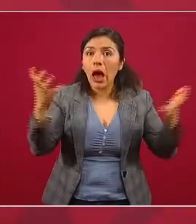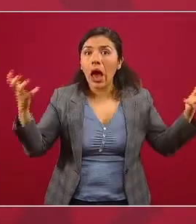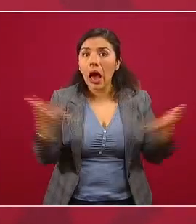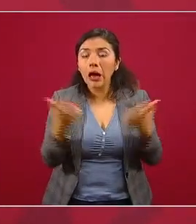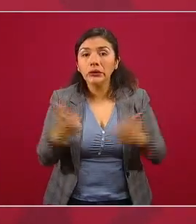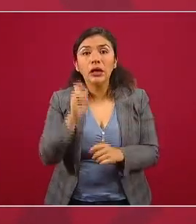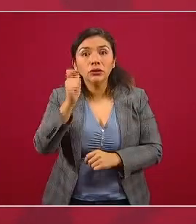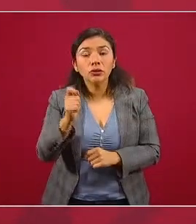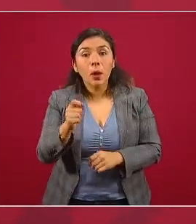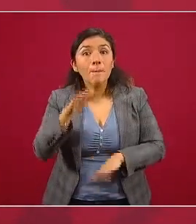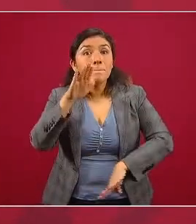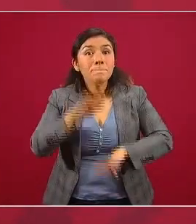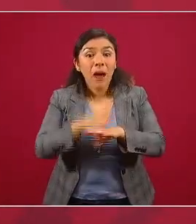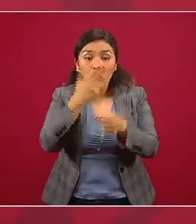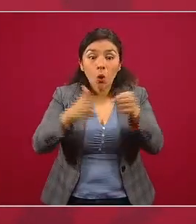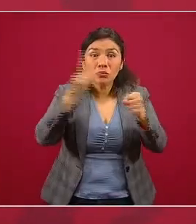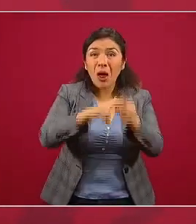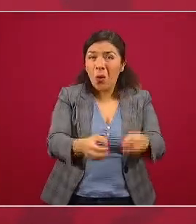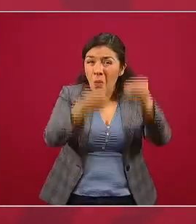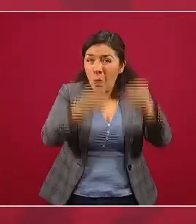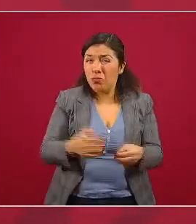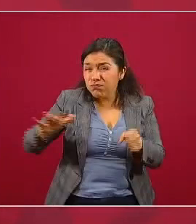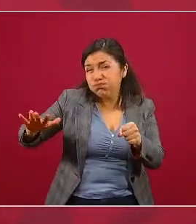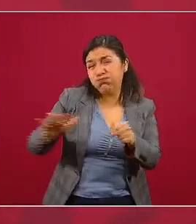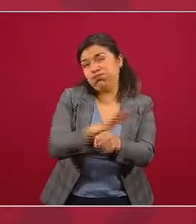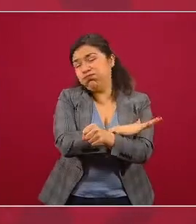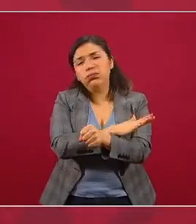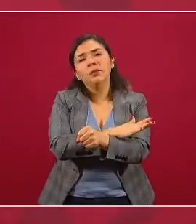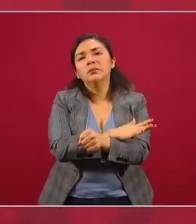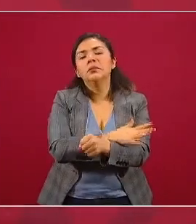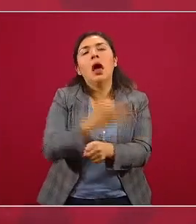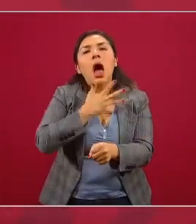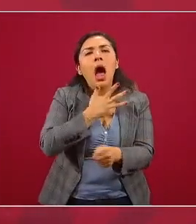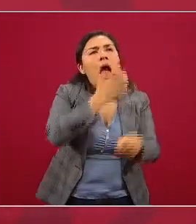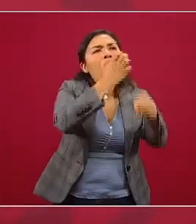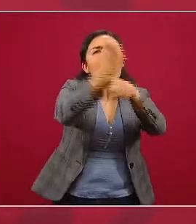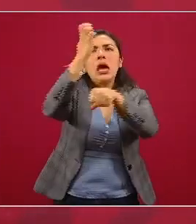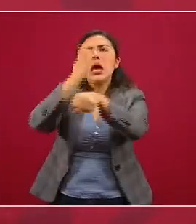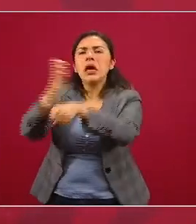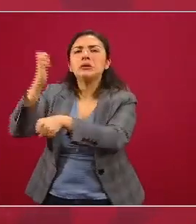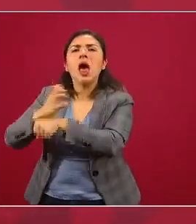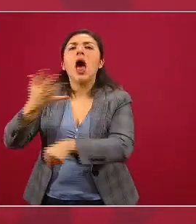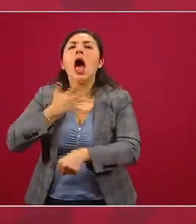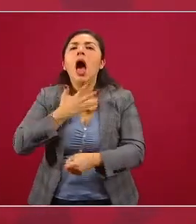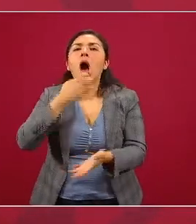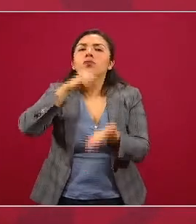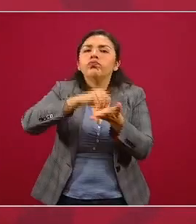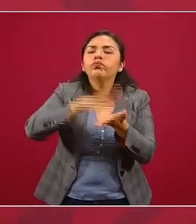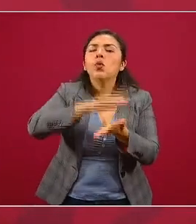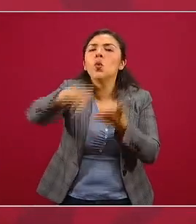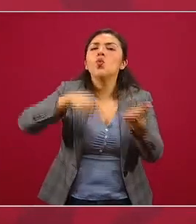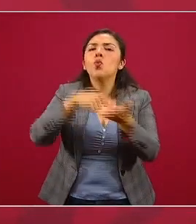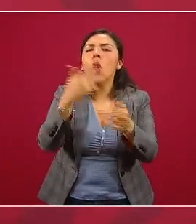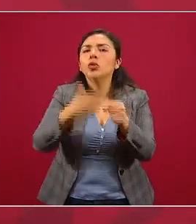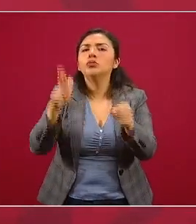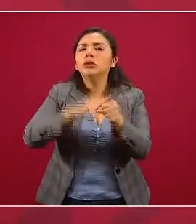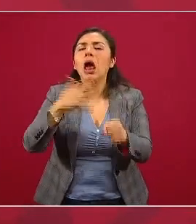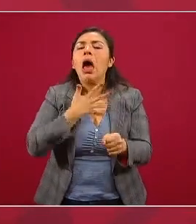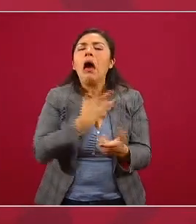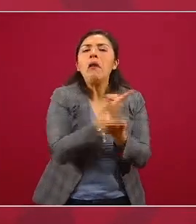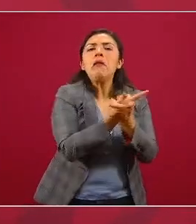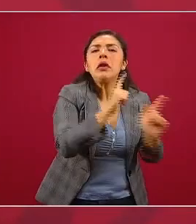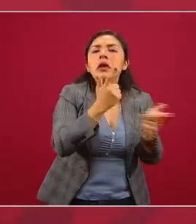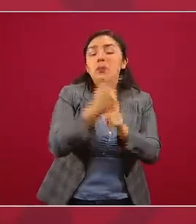no se sobreocupen y que podamos tener en cada entidad federativa una reserva de camas de hospitalización